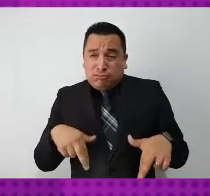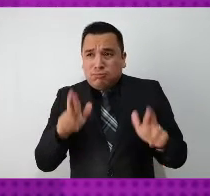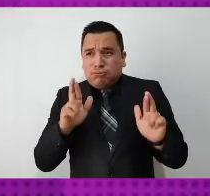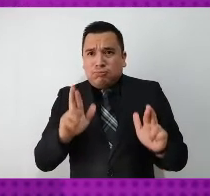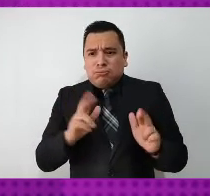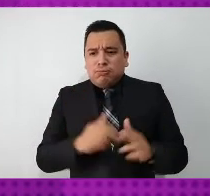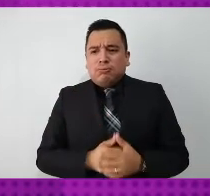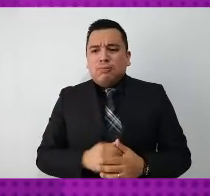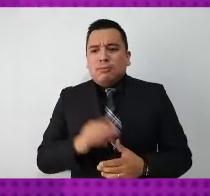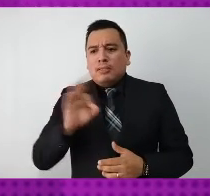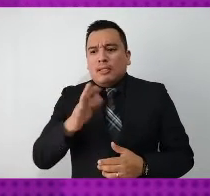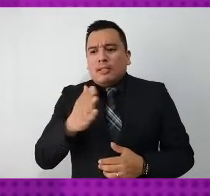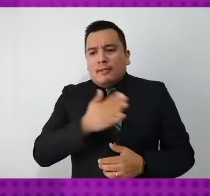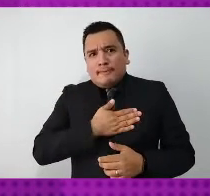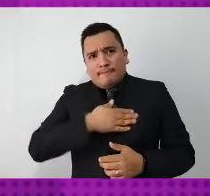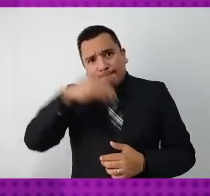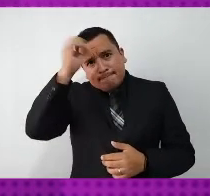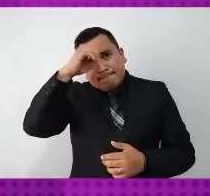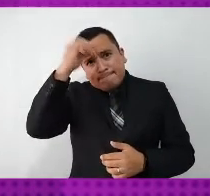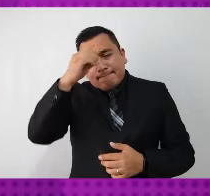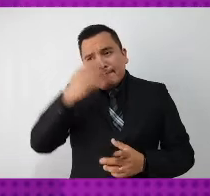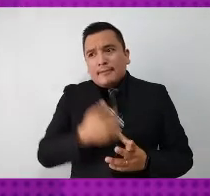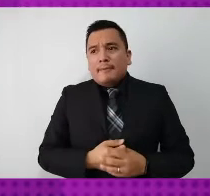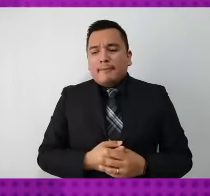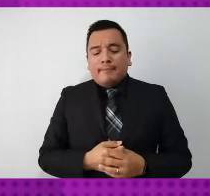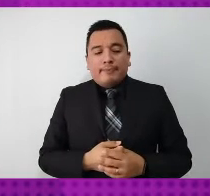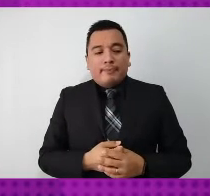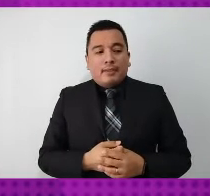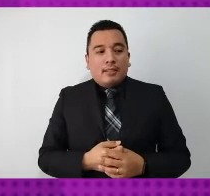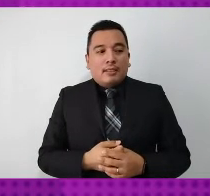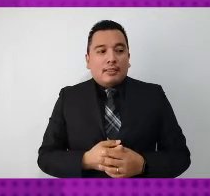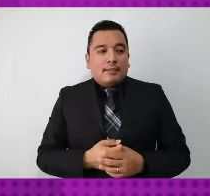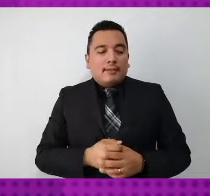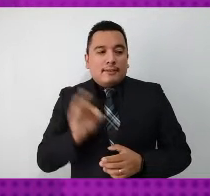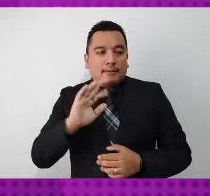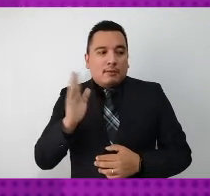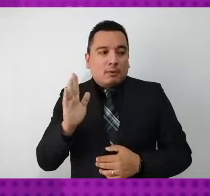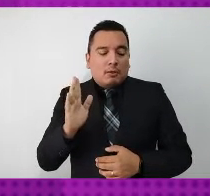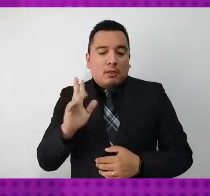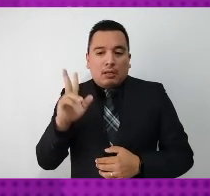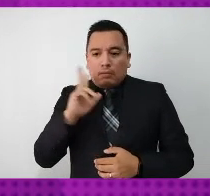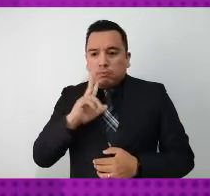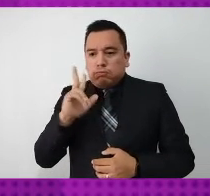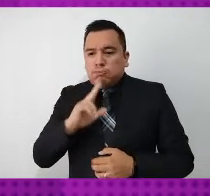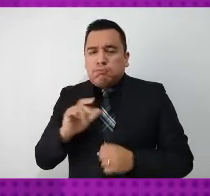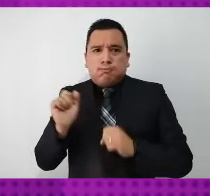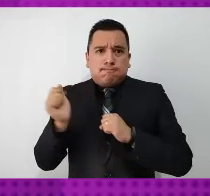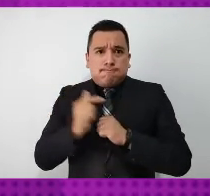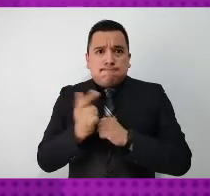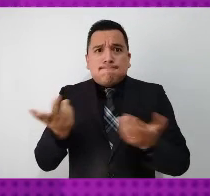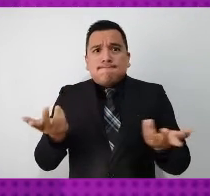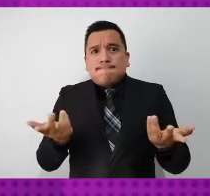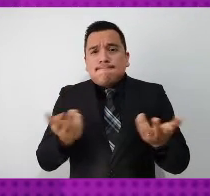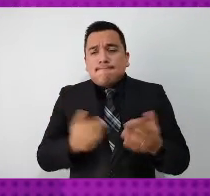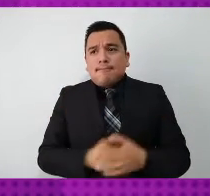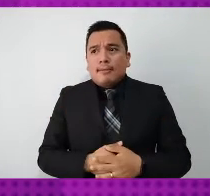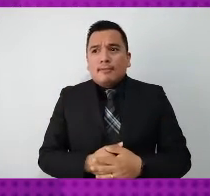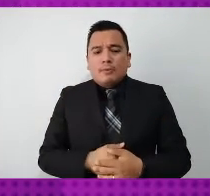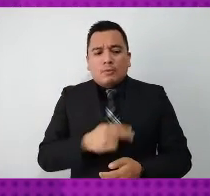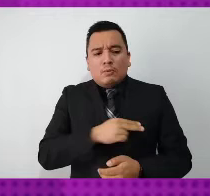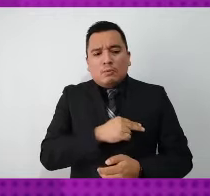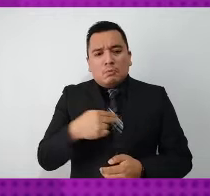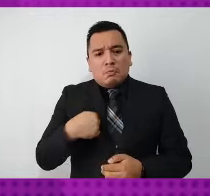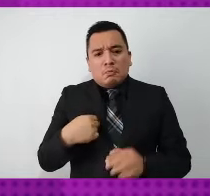comentar es bueno alguna interpretación que podemos proporcionar a